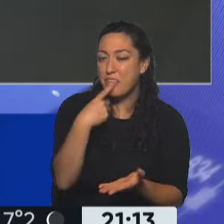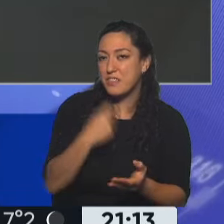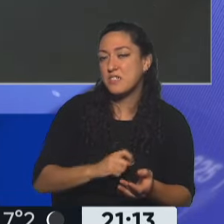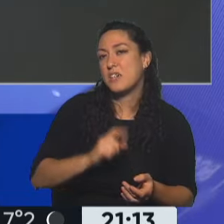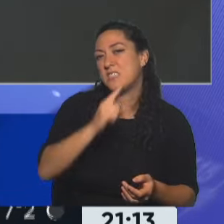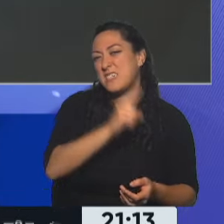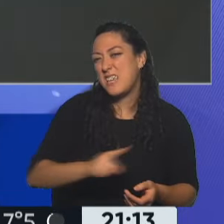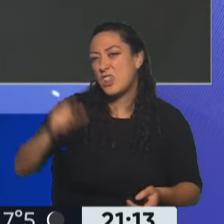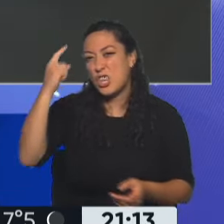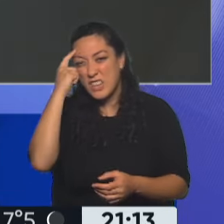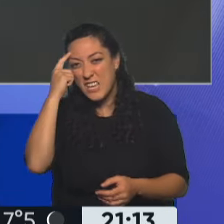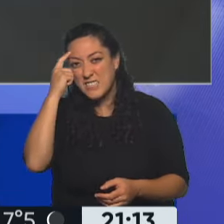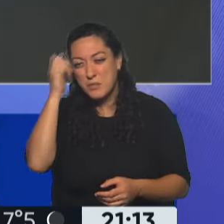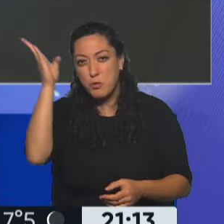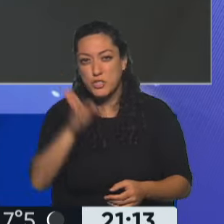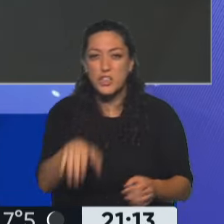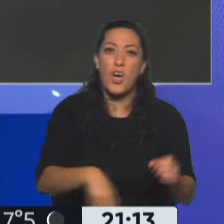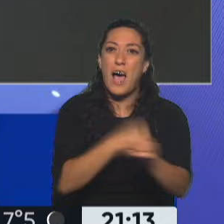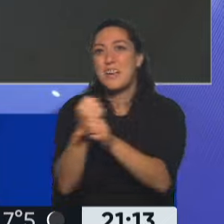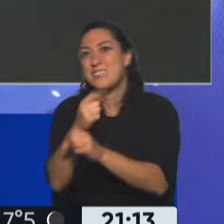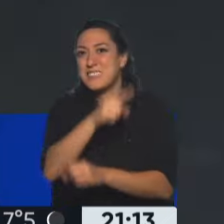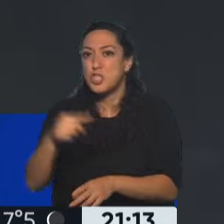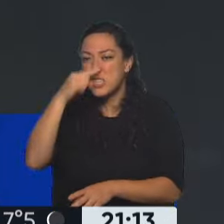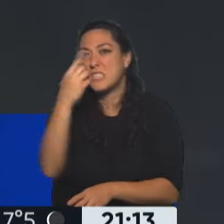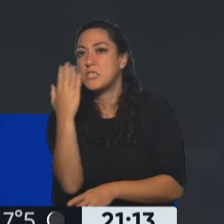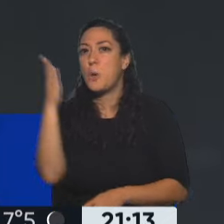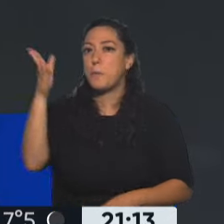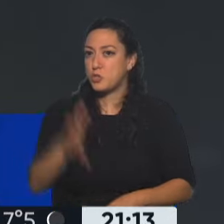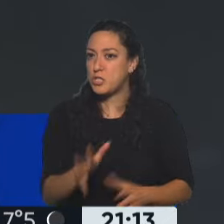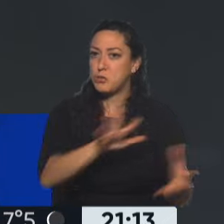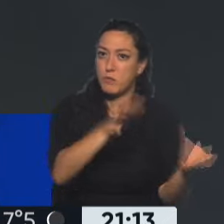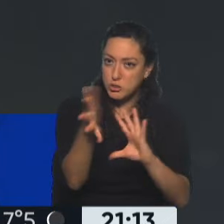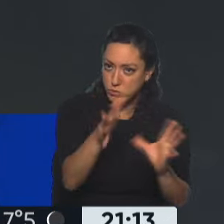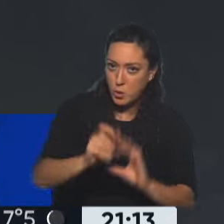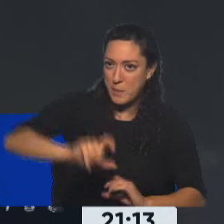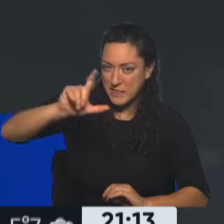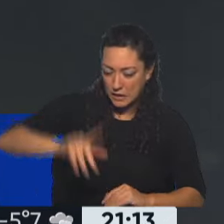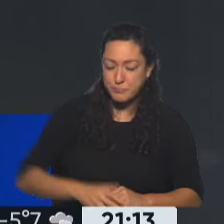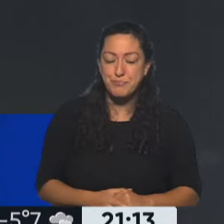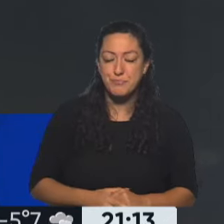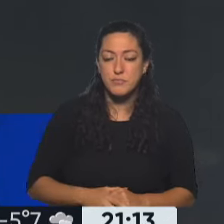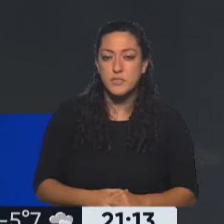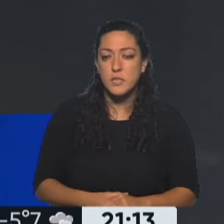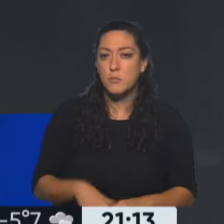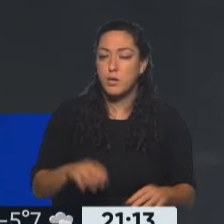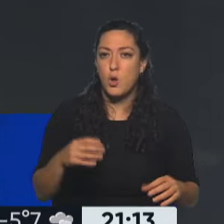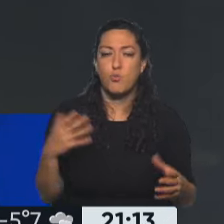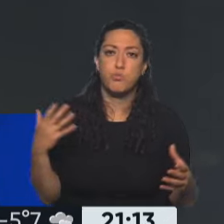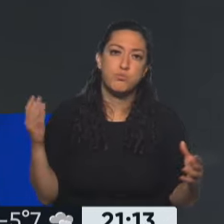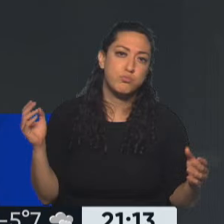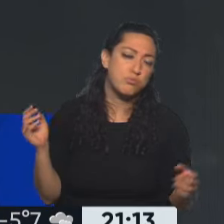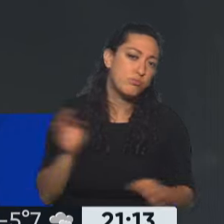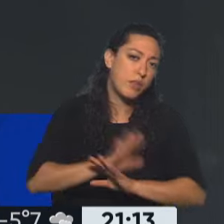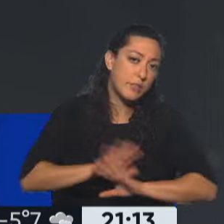un 110 y un 175%. Pero no todo está perdido. Hay manera de optimizar el consumo y que eso